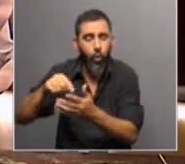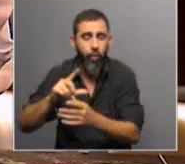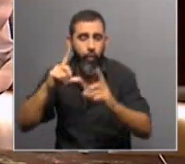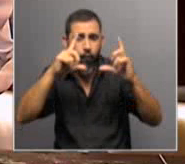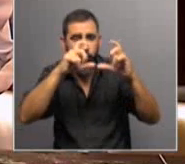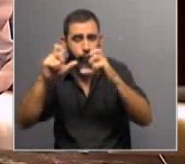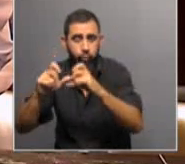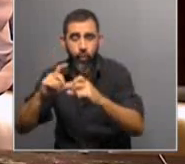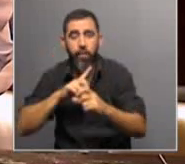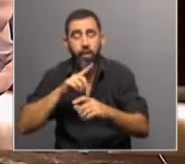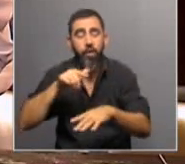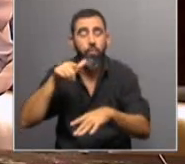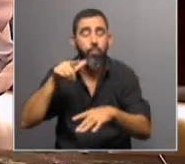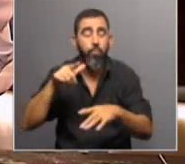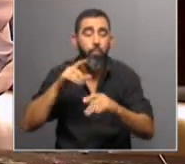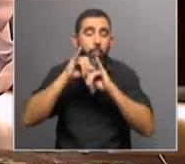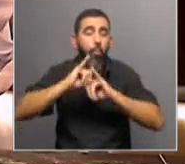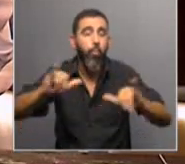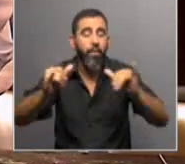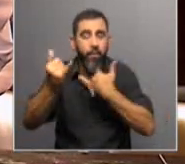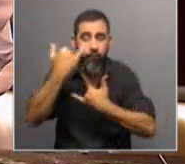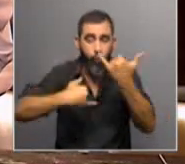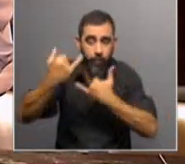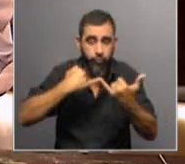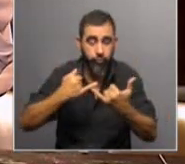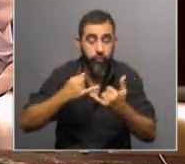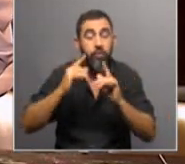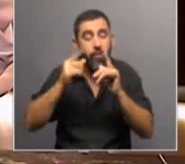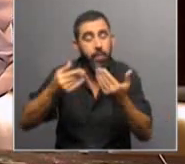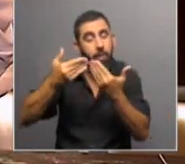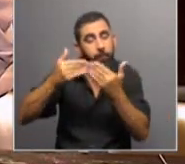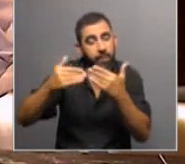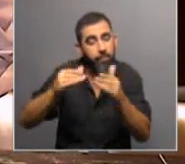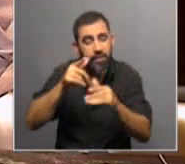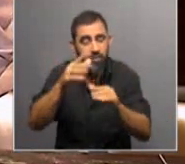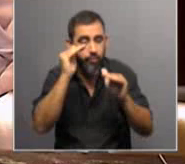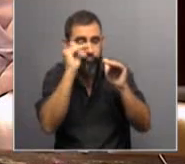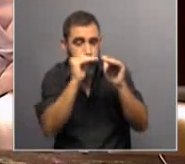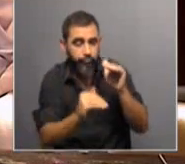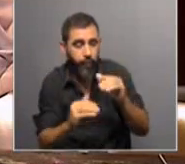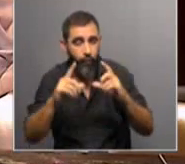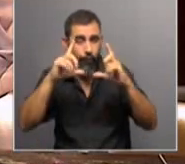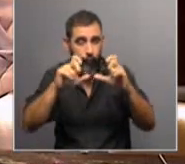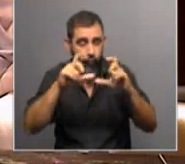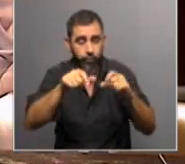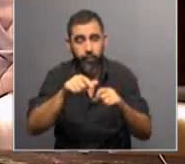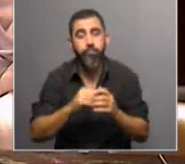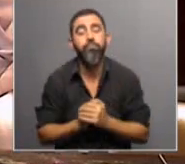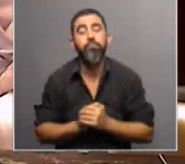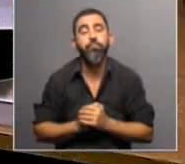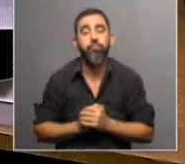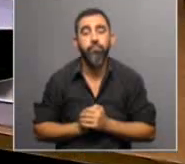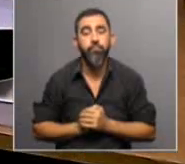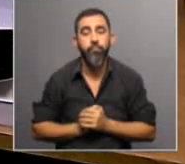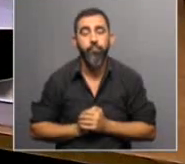Oficina Municipal de Propaganda e Informaciones, y que empezó a generar este archivo fotográfico que hoy gestiona el Centro de